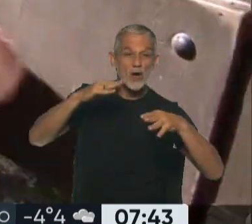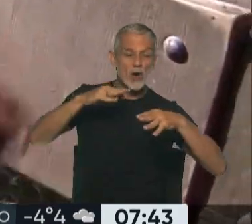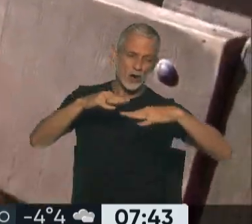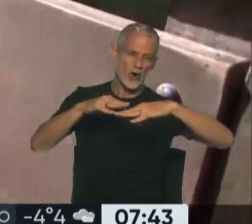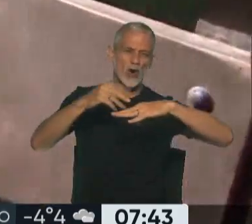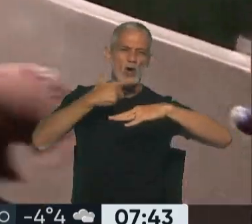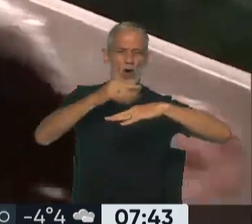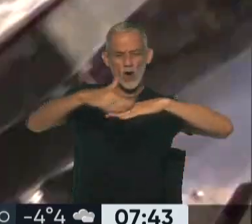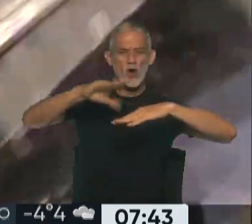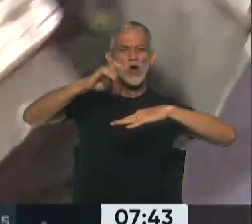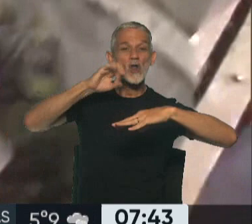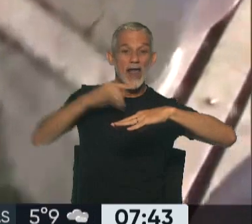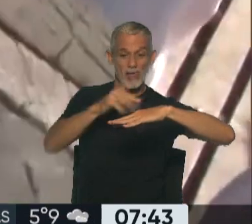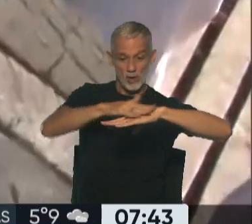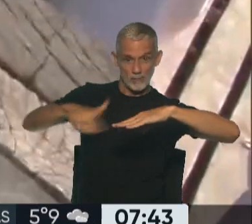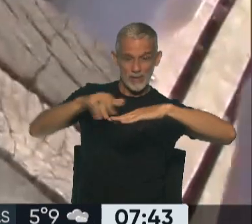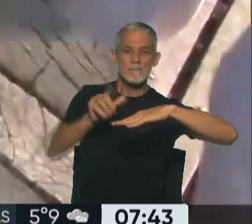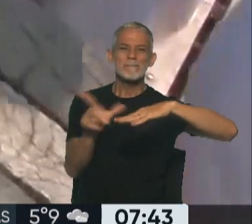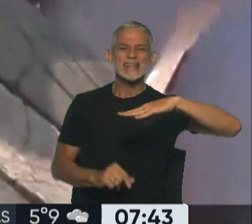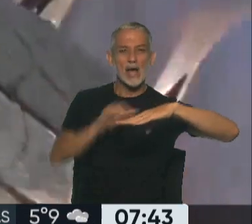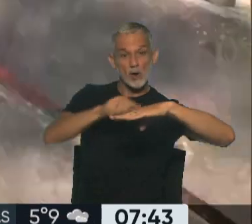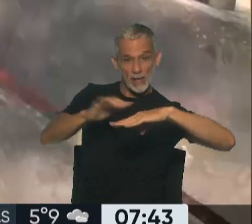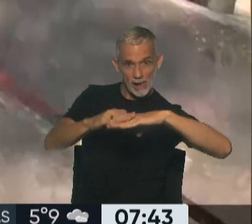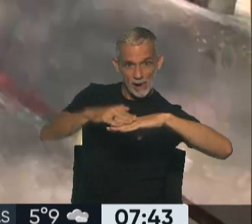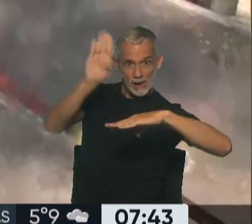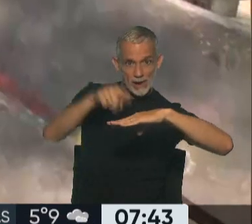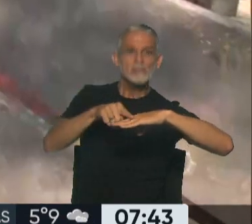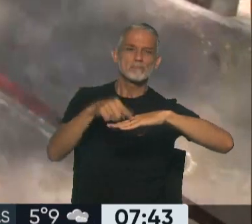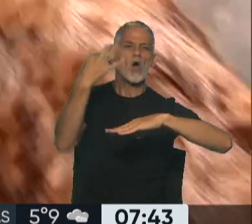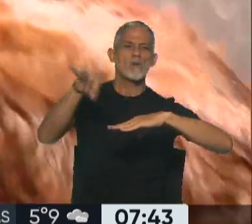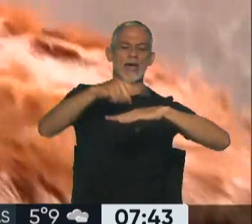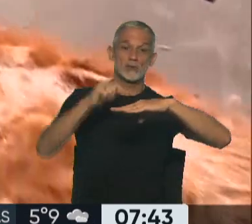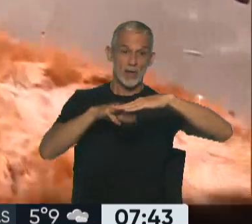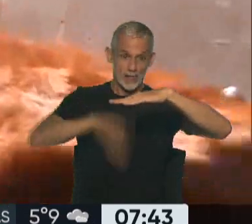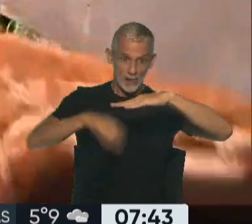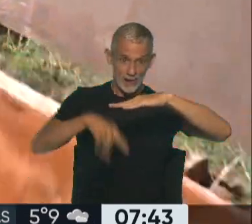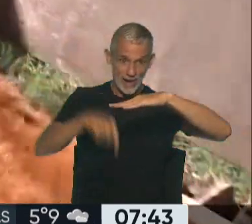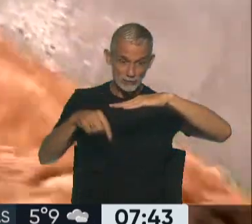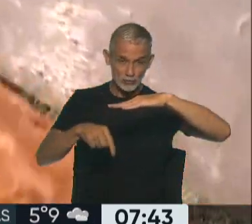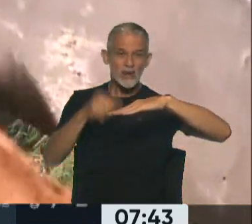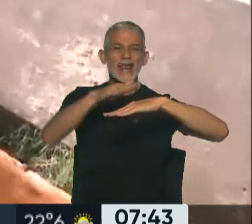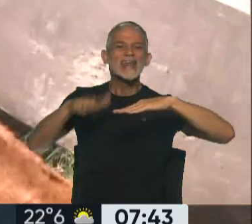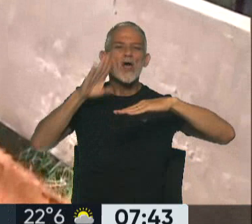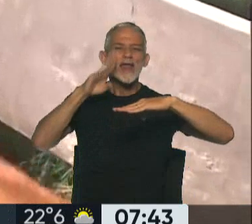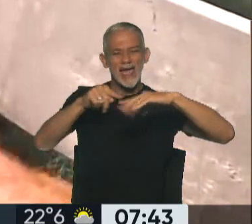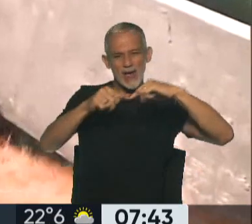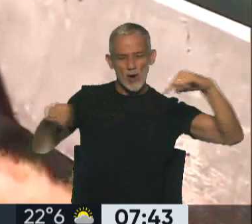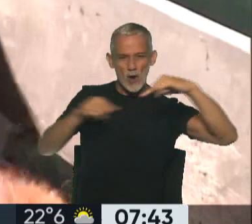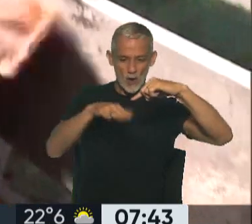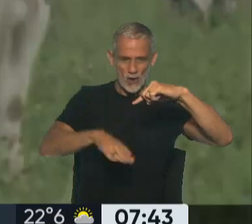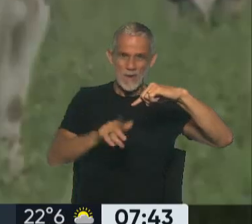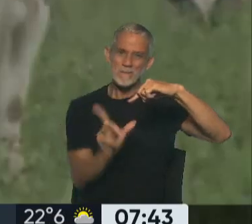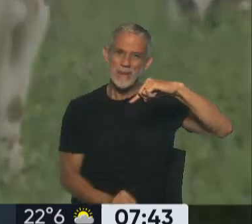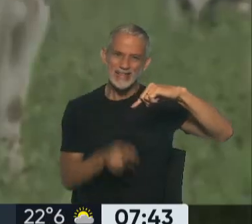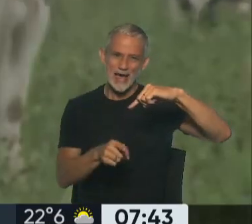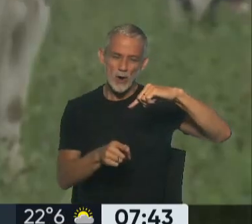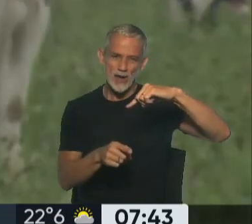todo el norte de nuestro país tiene vacunación obligatoria al sur del Río Colorado y del río negro que podríamos decir es una zona buffer porque